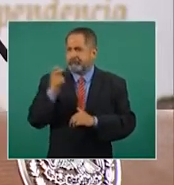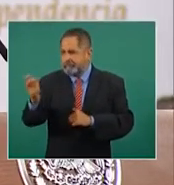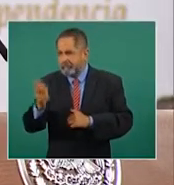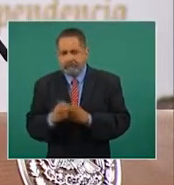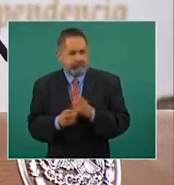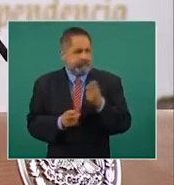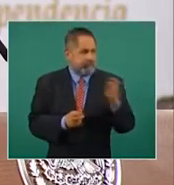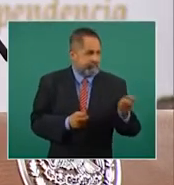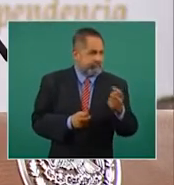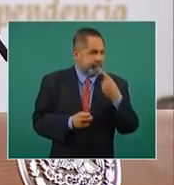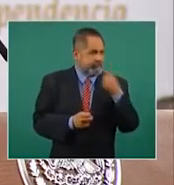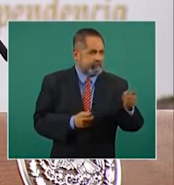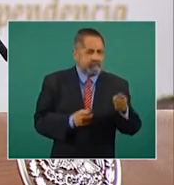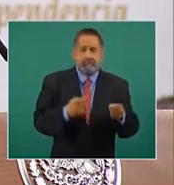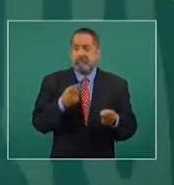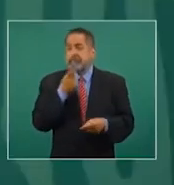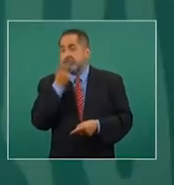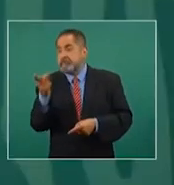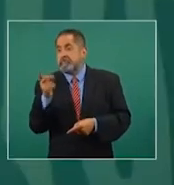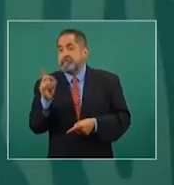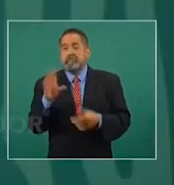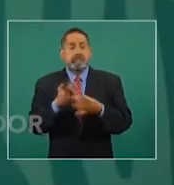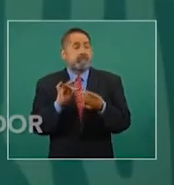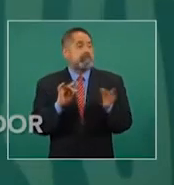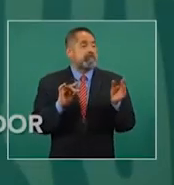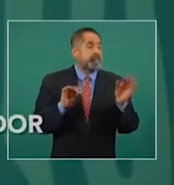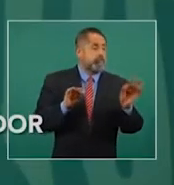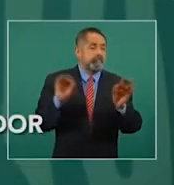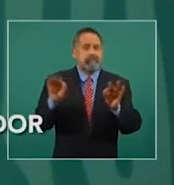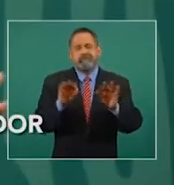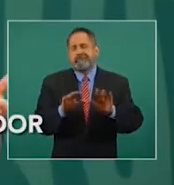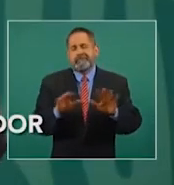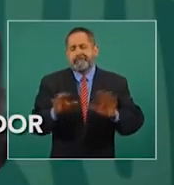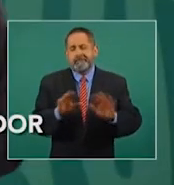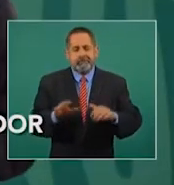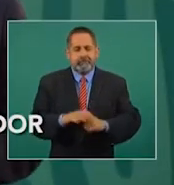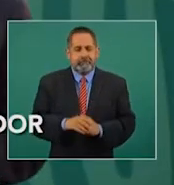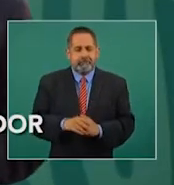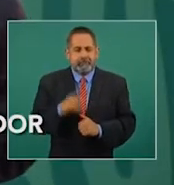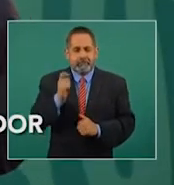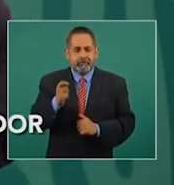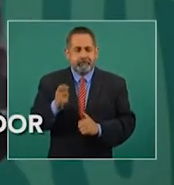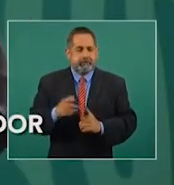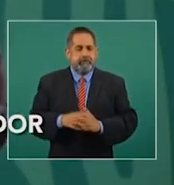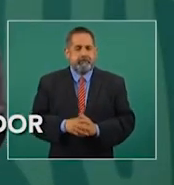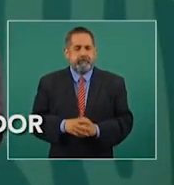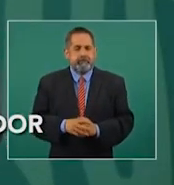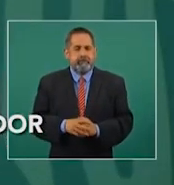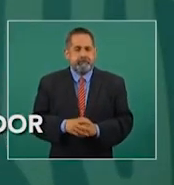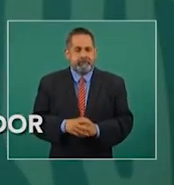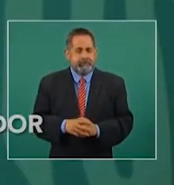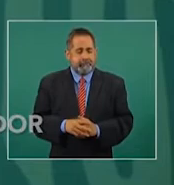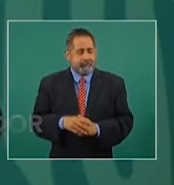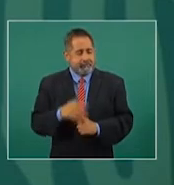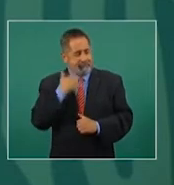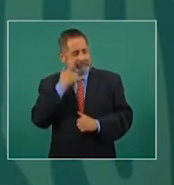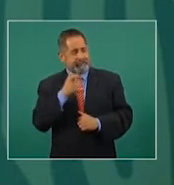acusaciones, dimes y diretes. Esto no es raro,